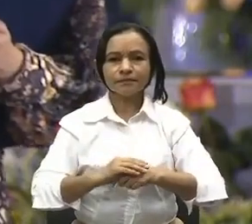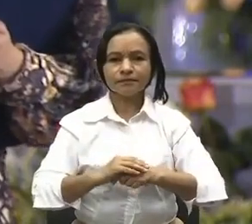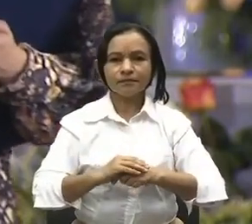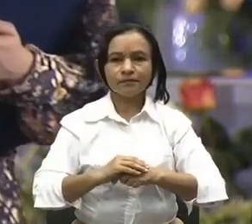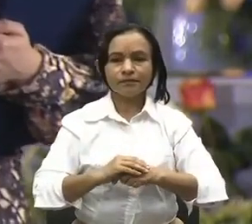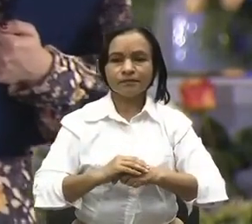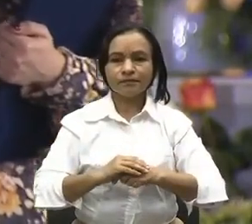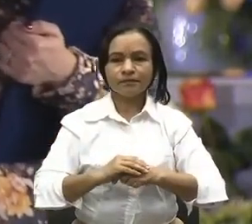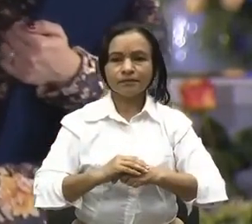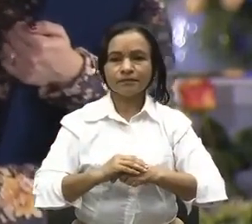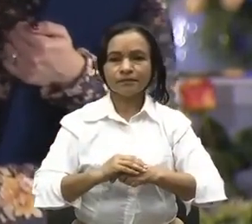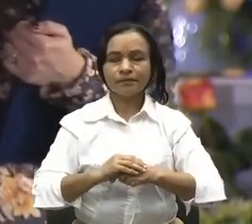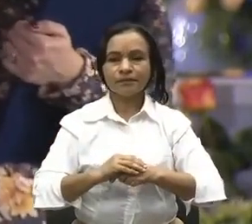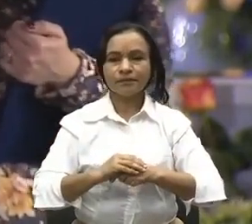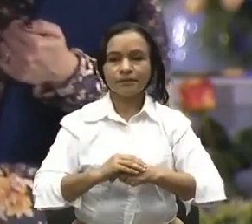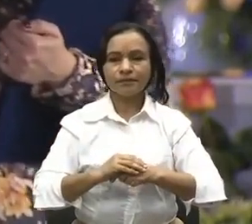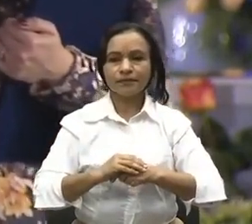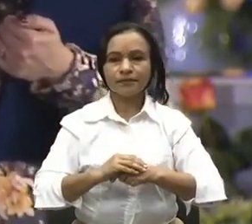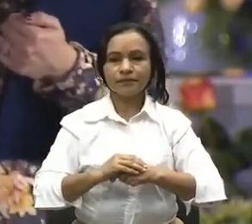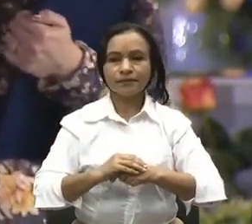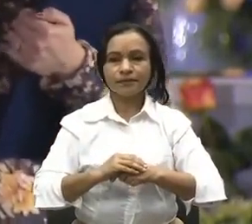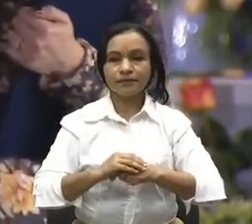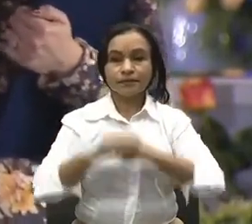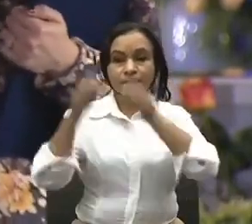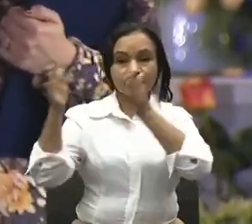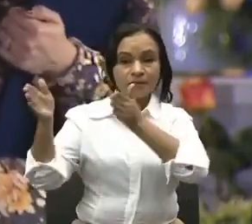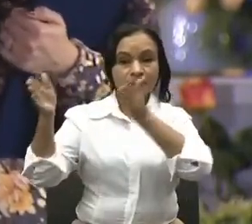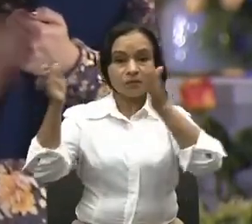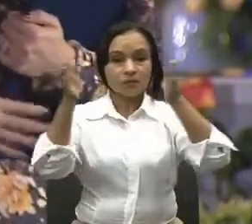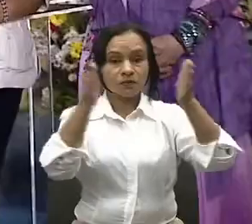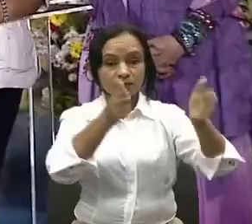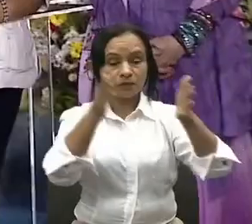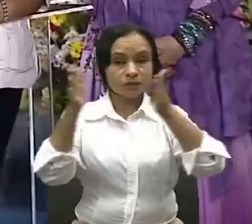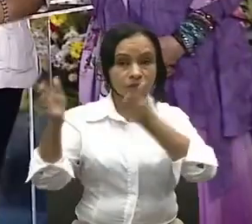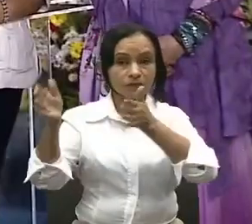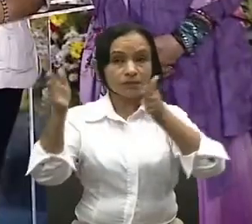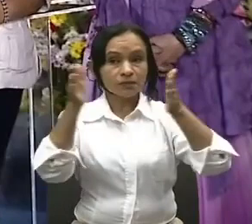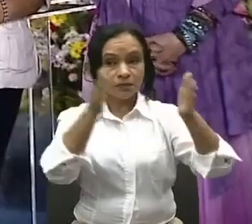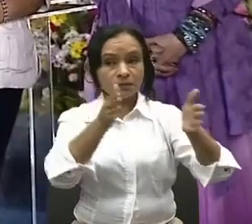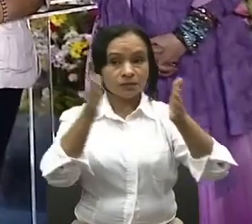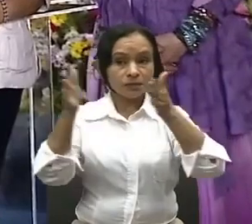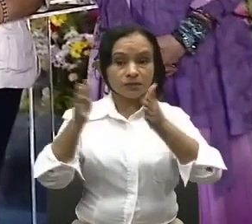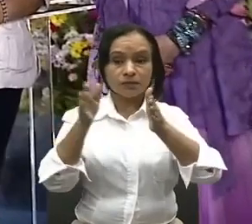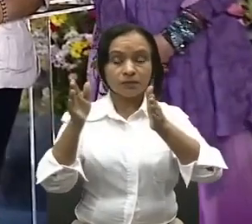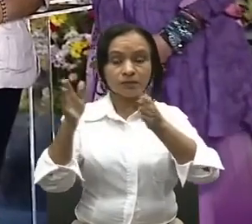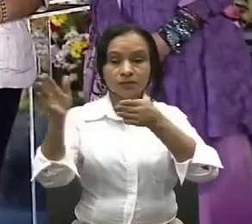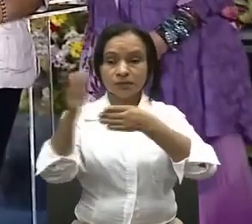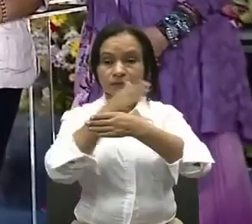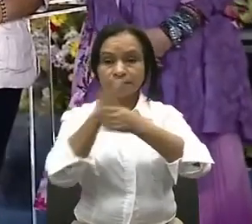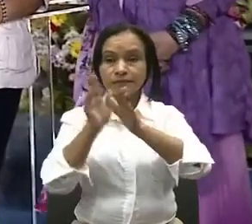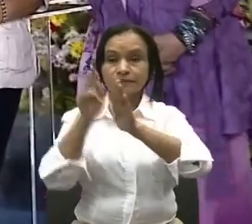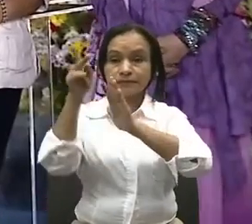los envíos que hemos recibido de vacunas de diferentes partes del mundo?